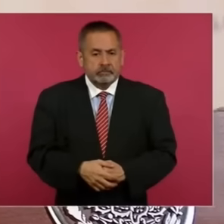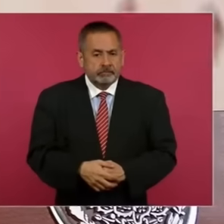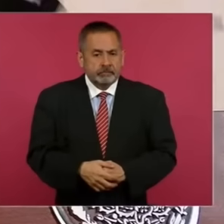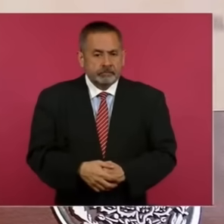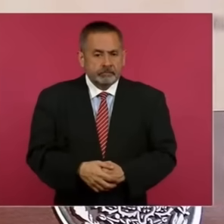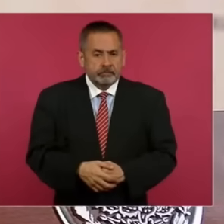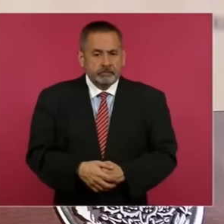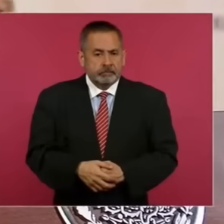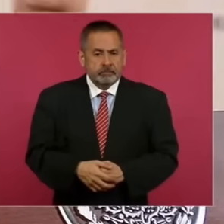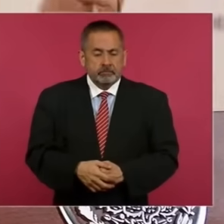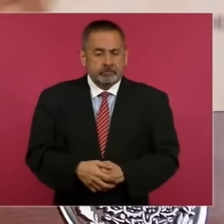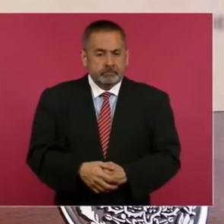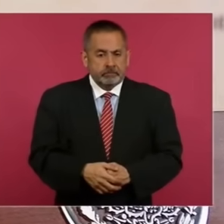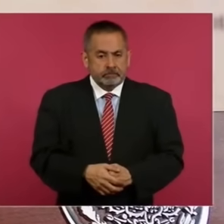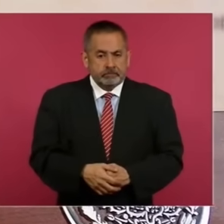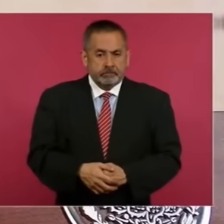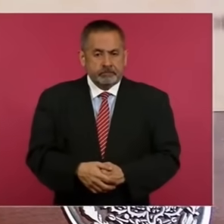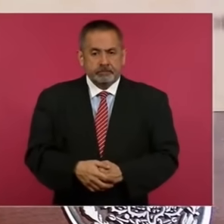cómo